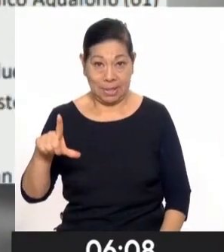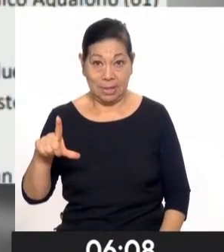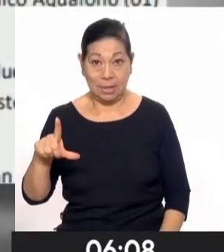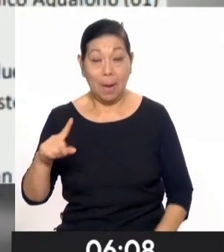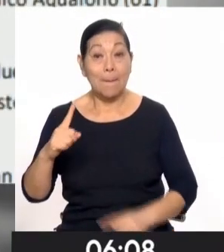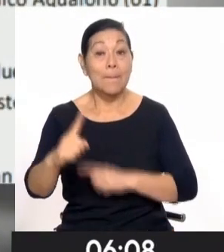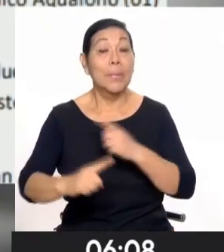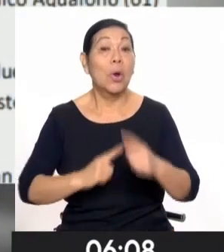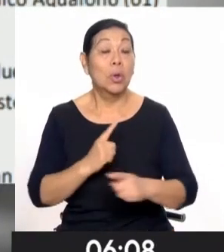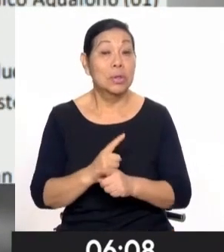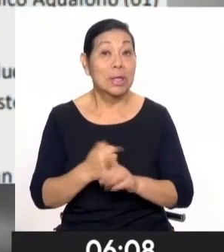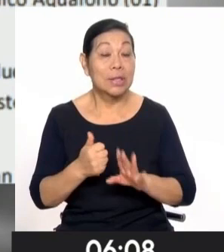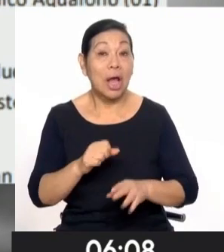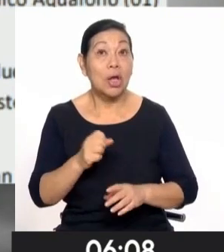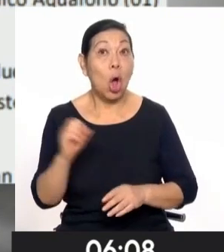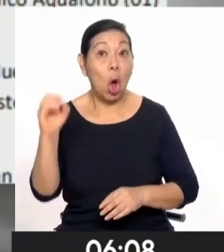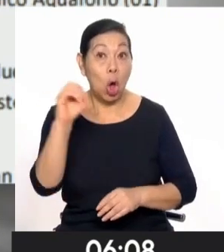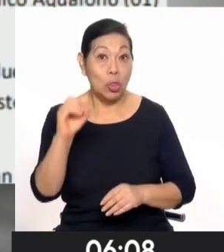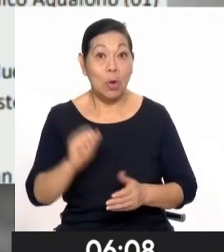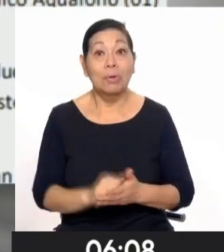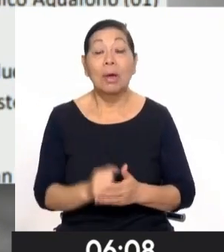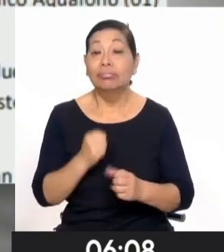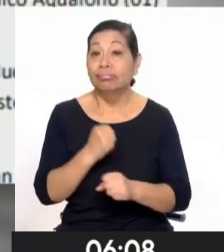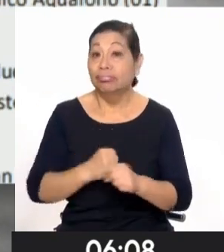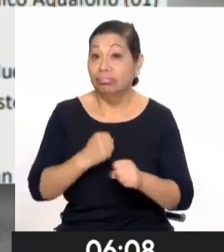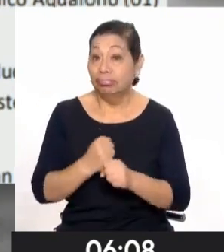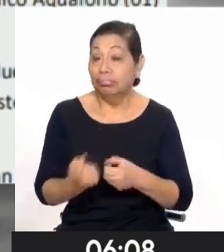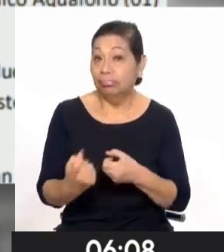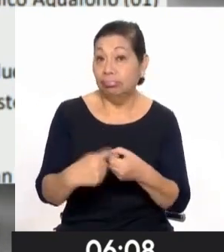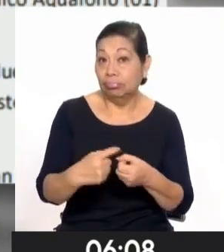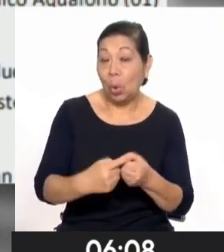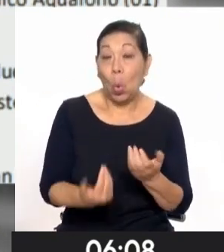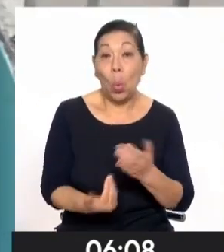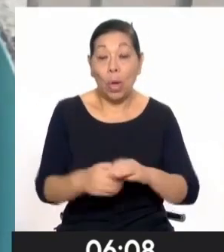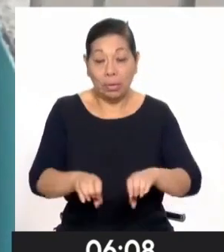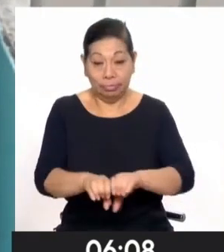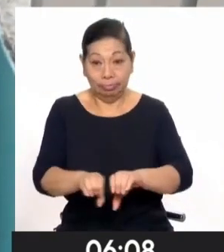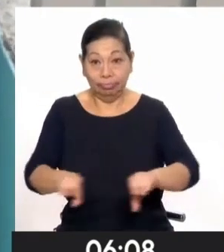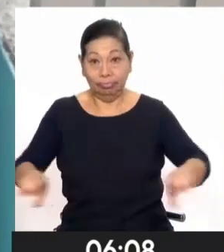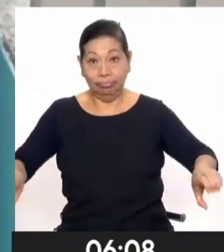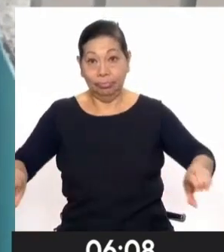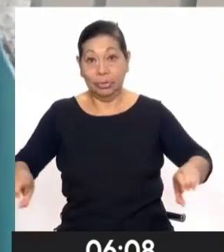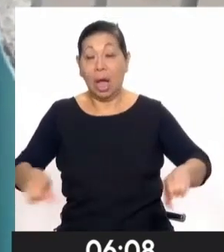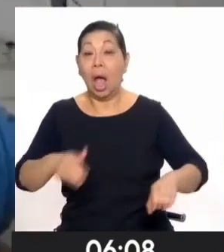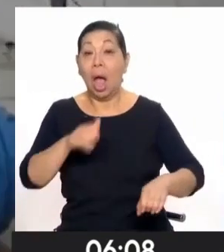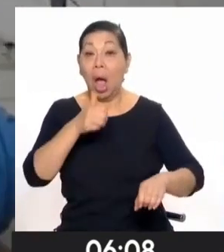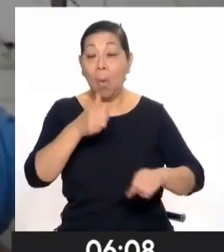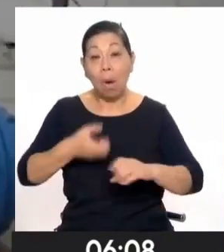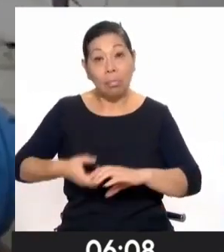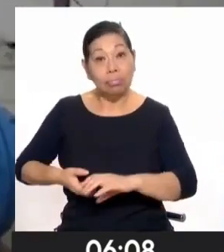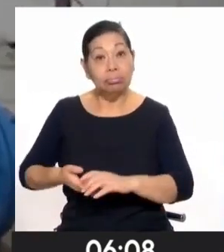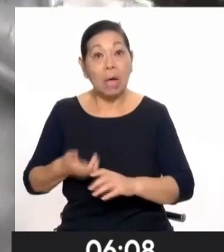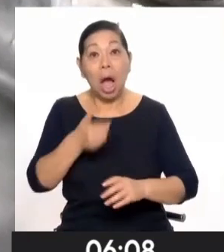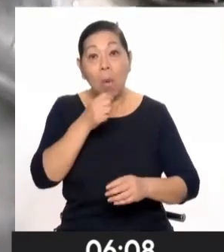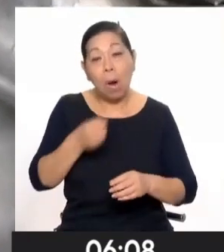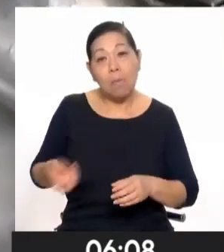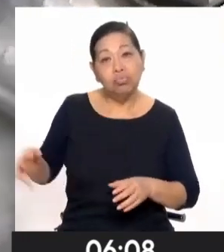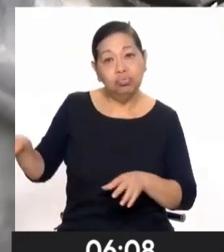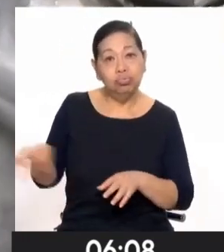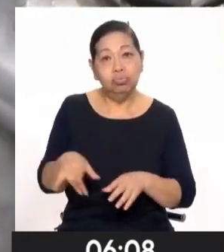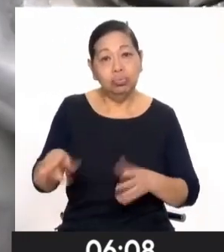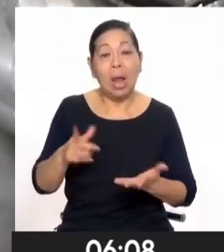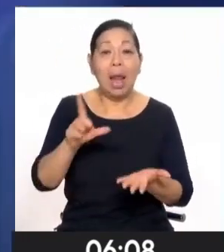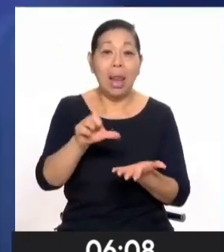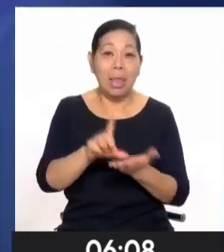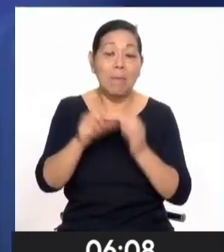el próximo viernes seis de octubre para realizar trabajos de incorporación de una nueva tubería de dos metros de diámetro para incrementar el abastecimiento de los